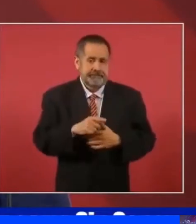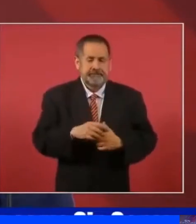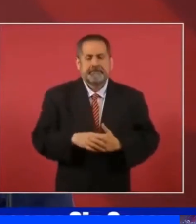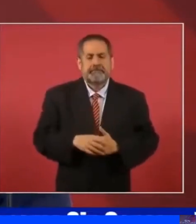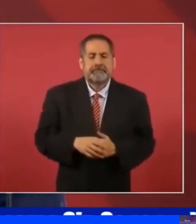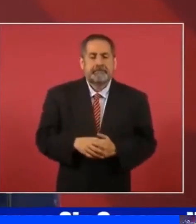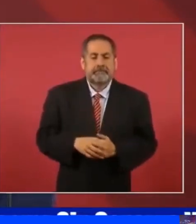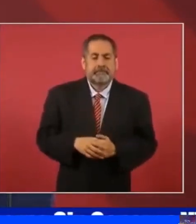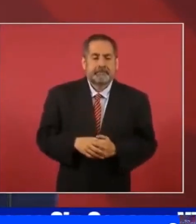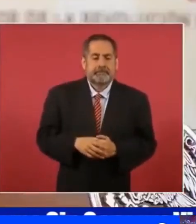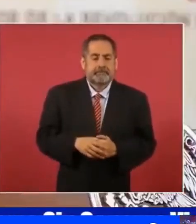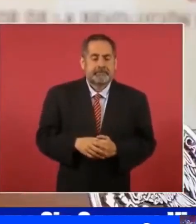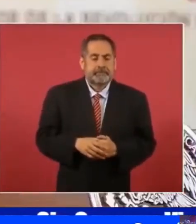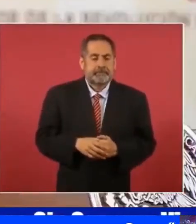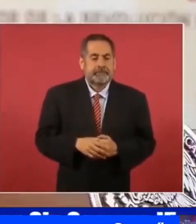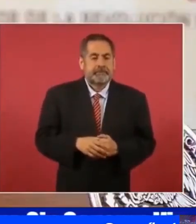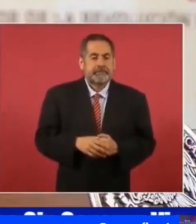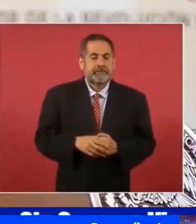que